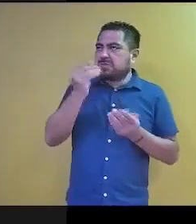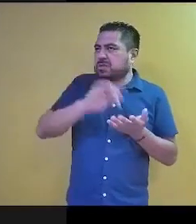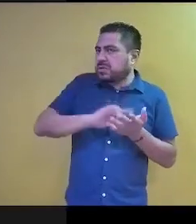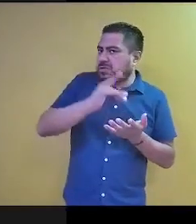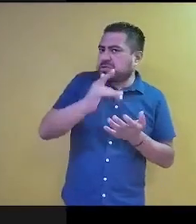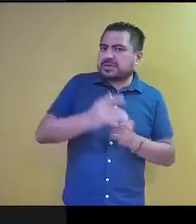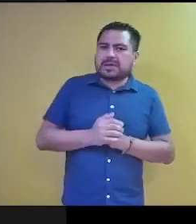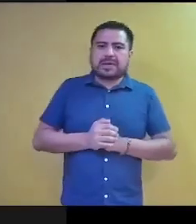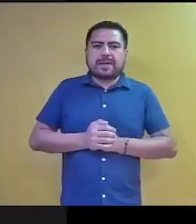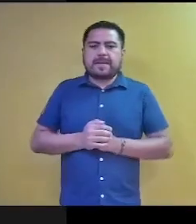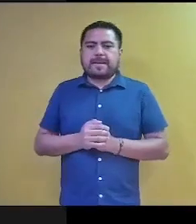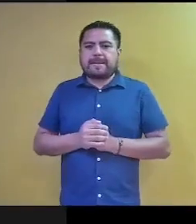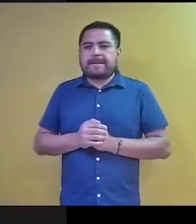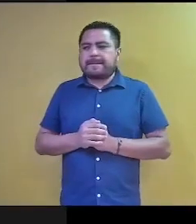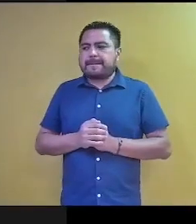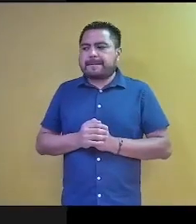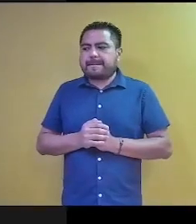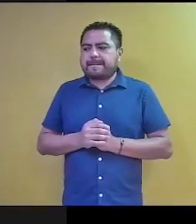gracias.